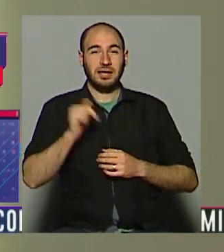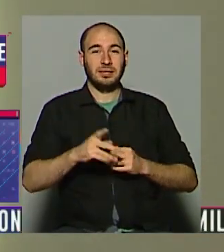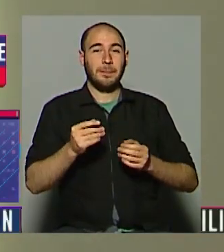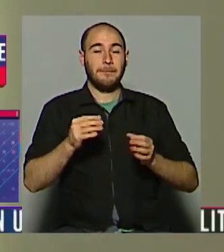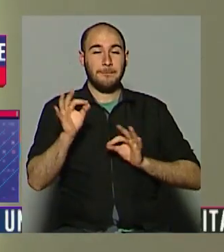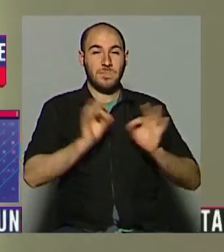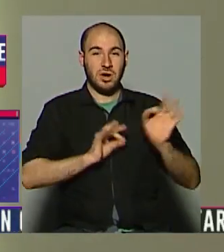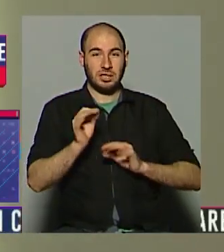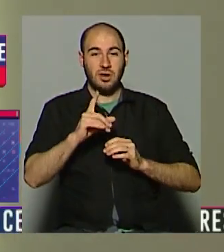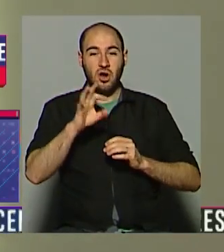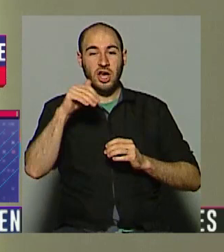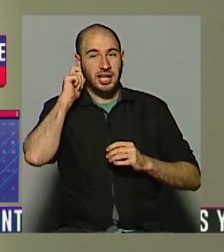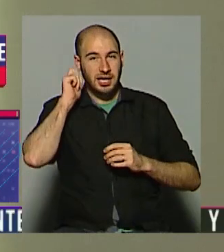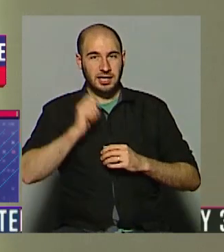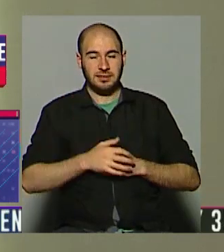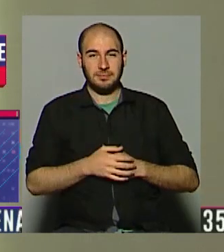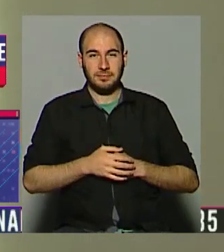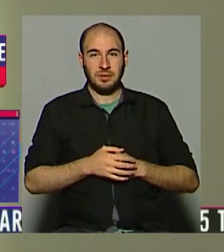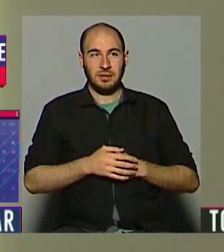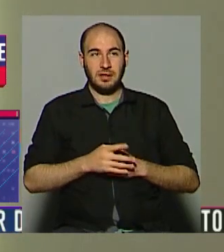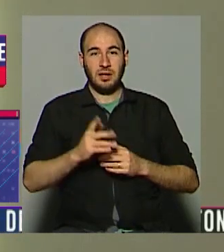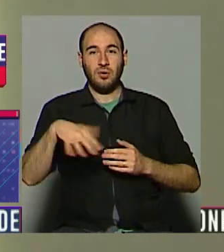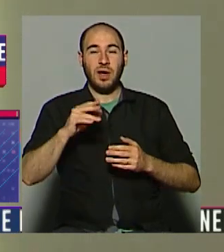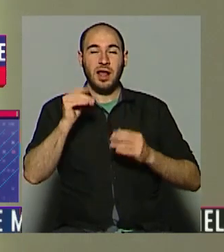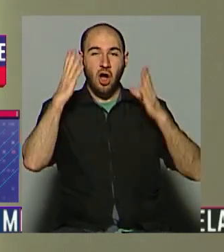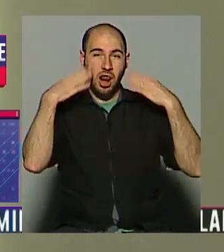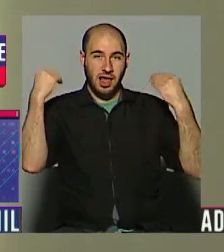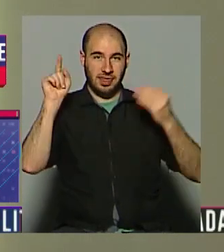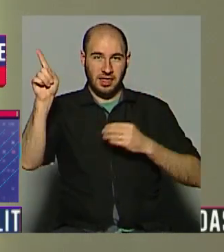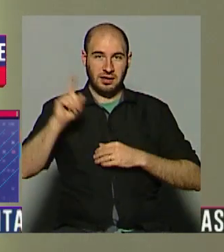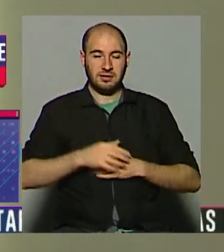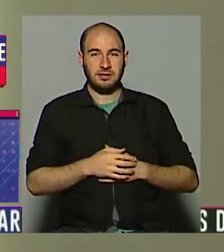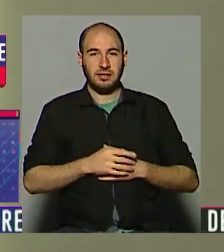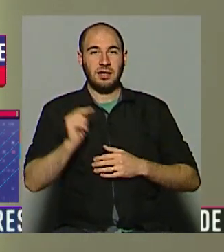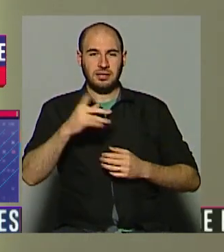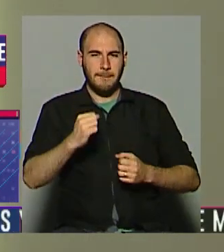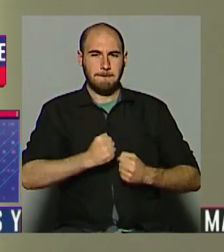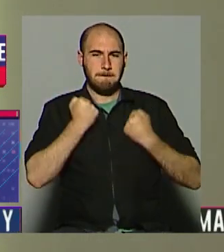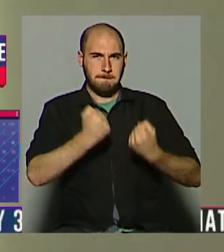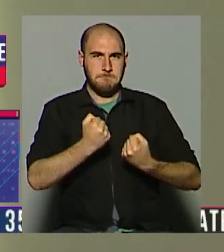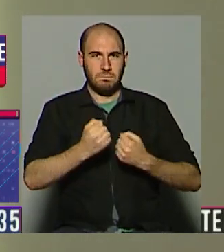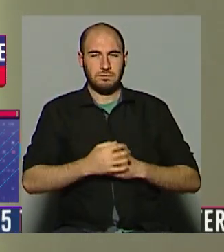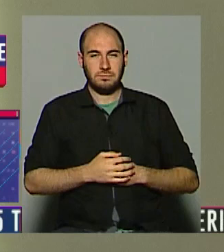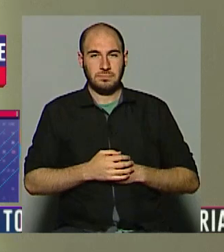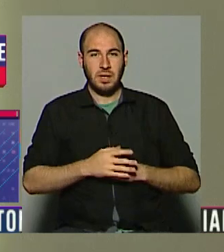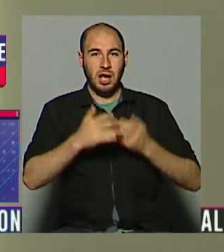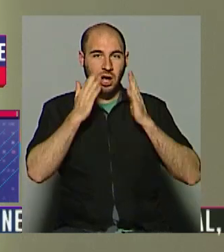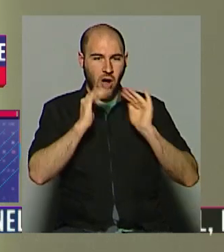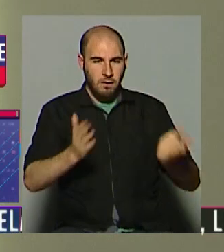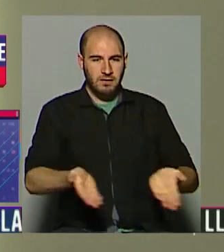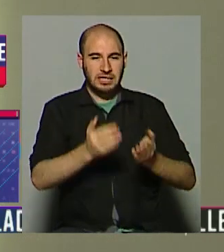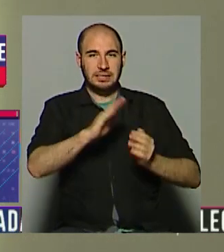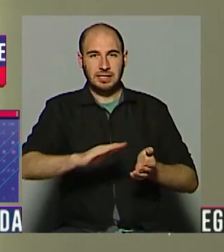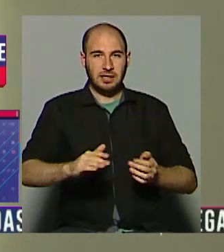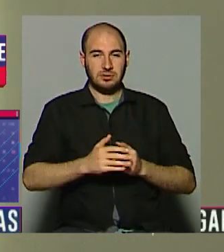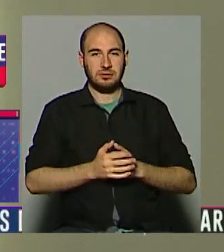iniciativa de una ONG con sede en Ámsterdam que busca el empoderamiento de jóvenes y